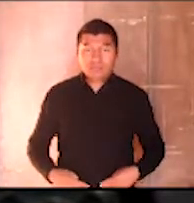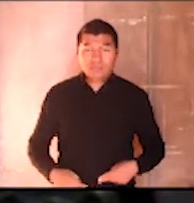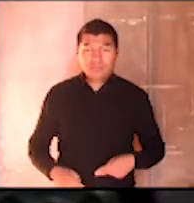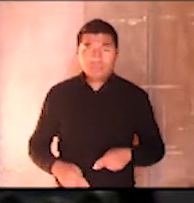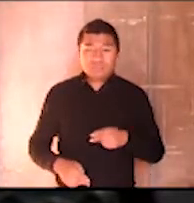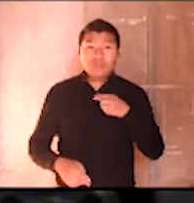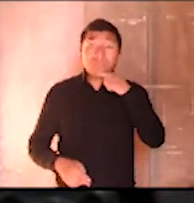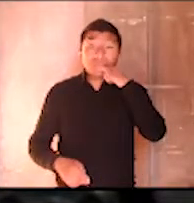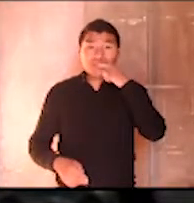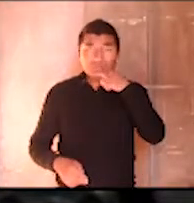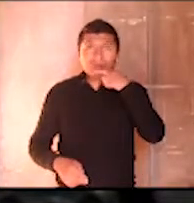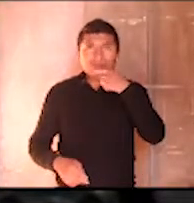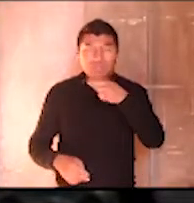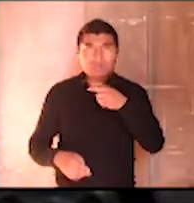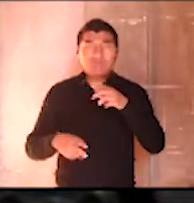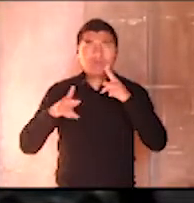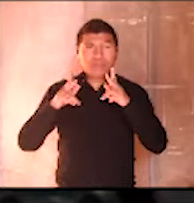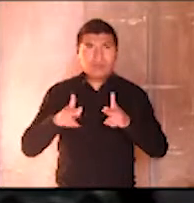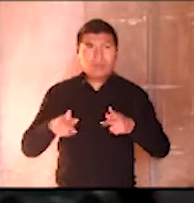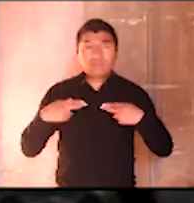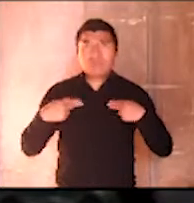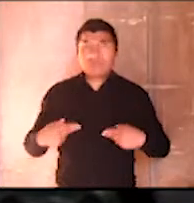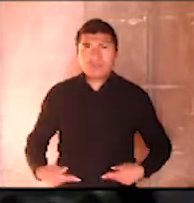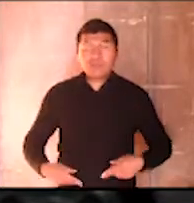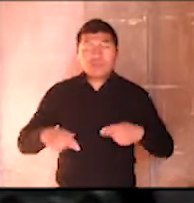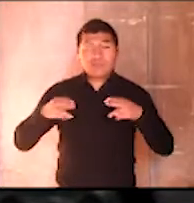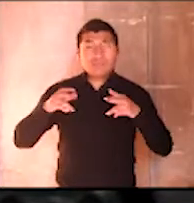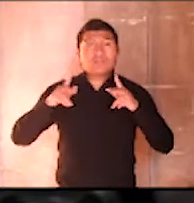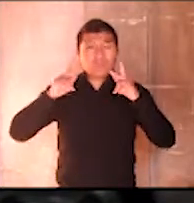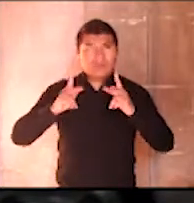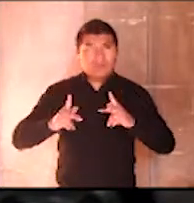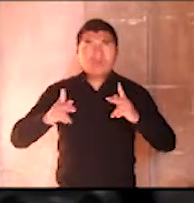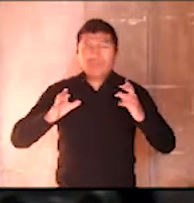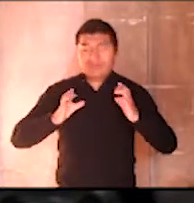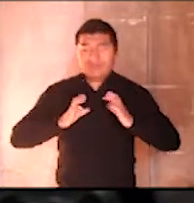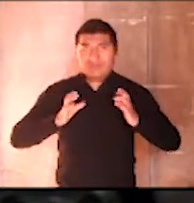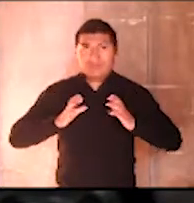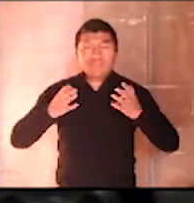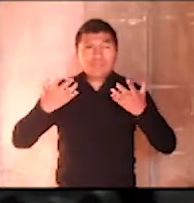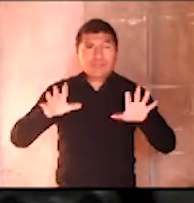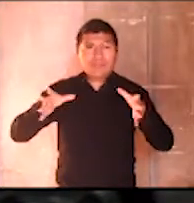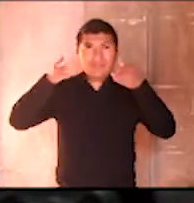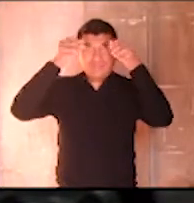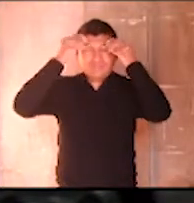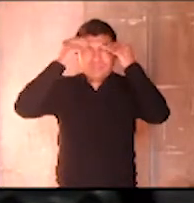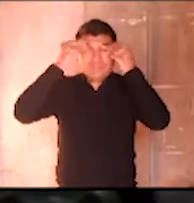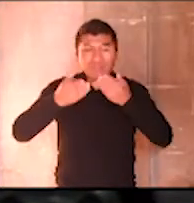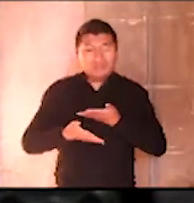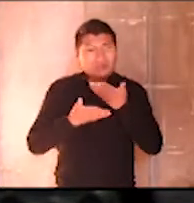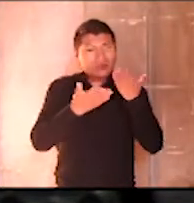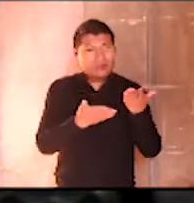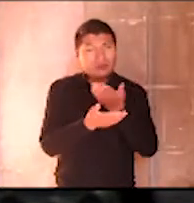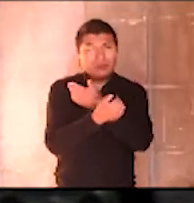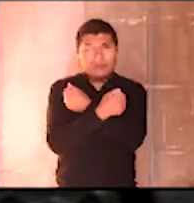decir, el ser humano, el hombre que es capaz de entregarse por amor.